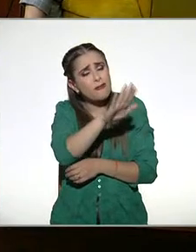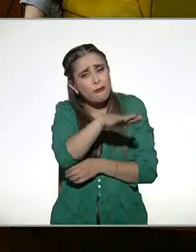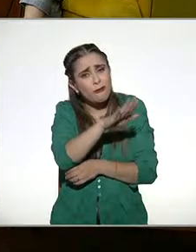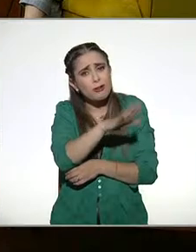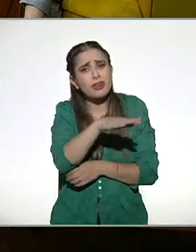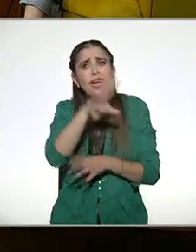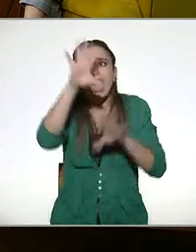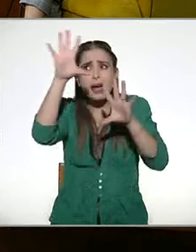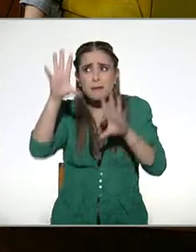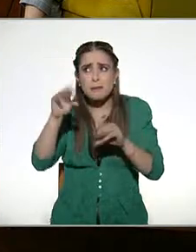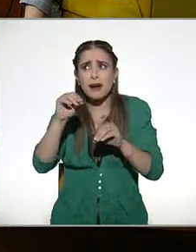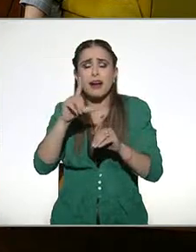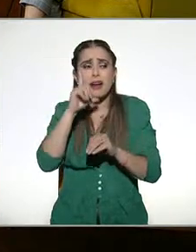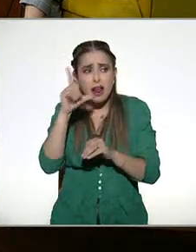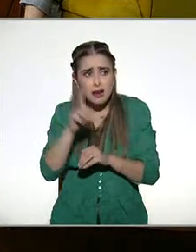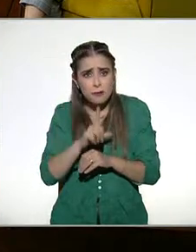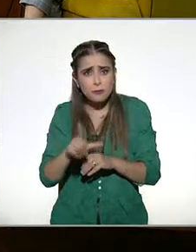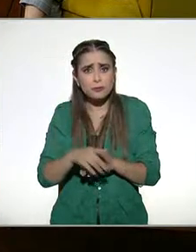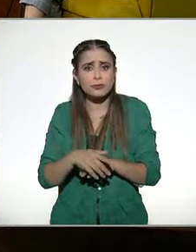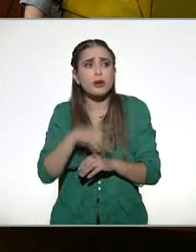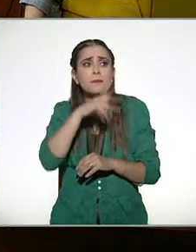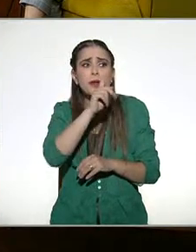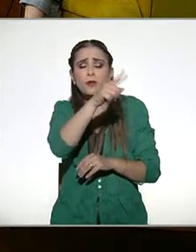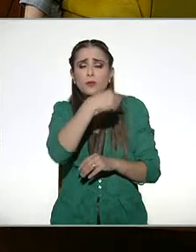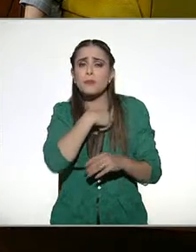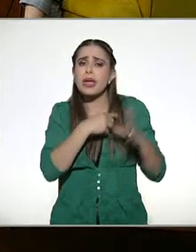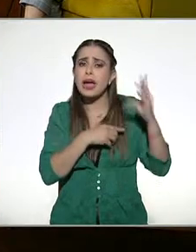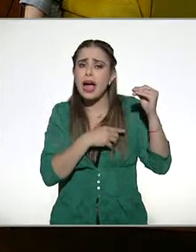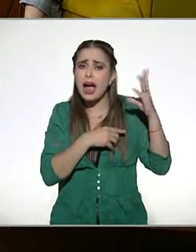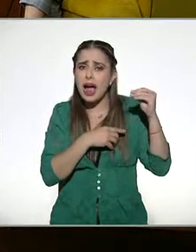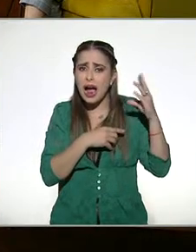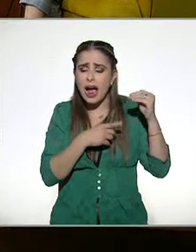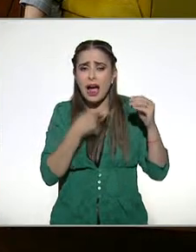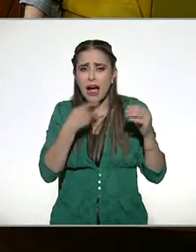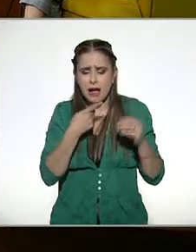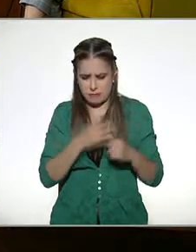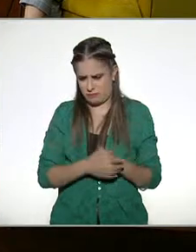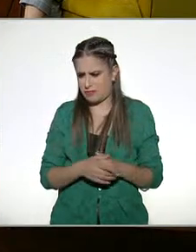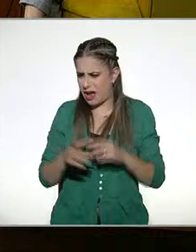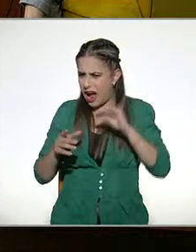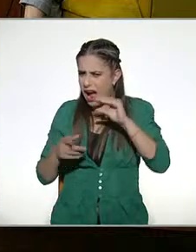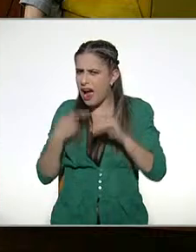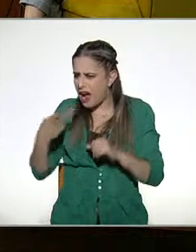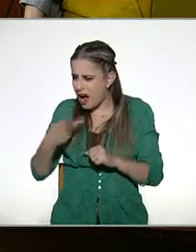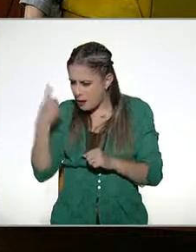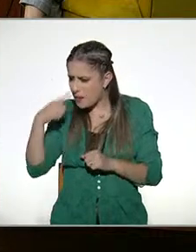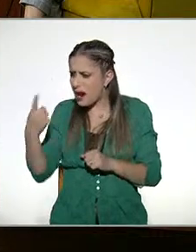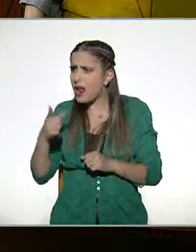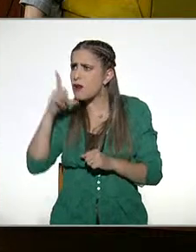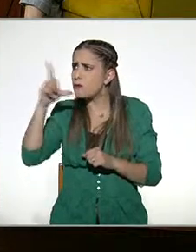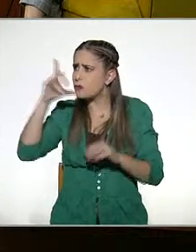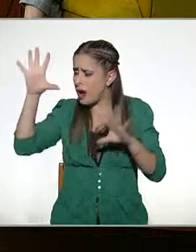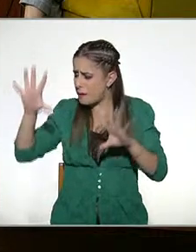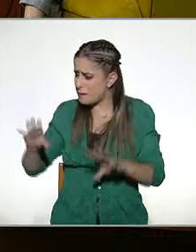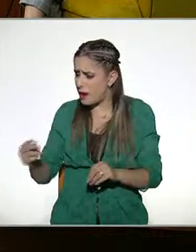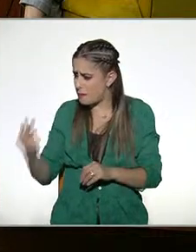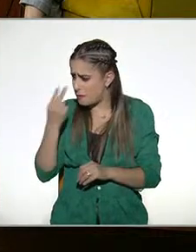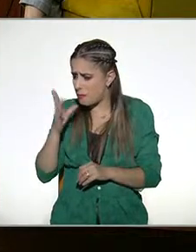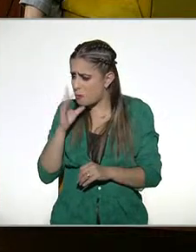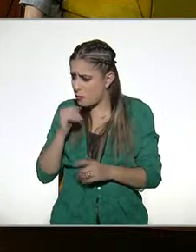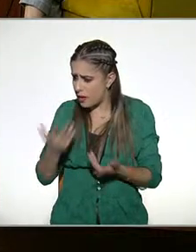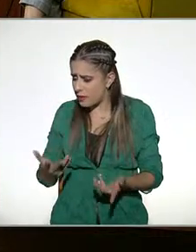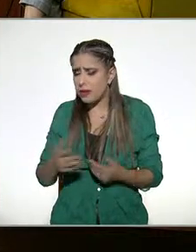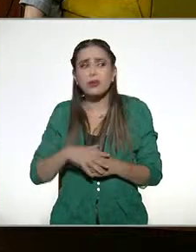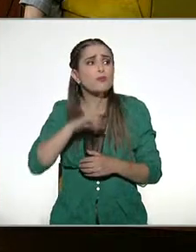apaga la luz y le dice pero háblame y la tía le dice ¿por qué quieres que te hables si finalmente la luz está apagada? no me puedes ver